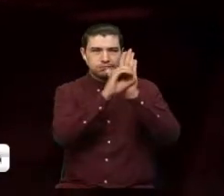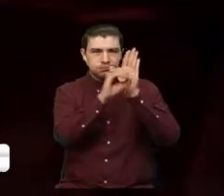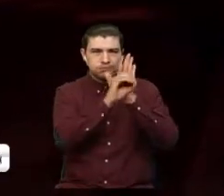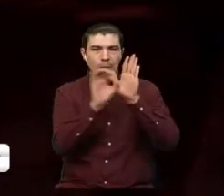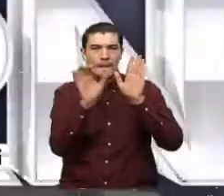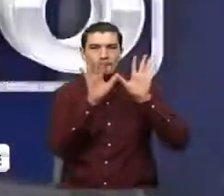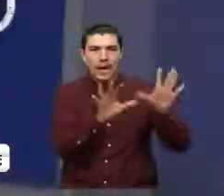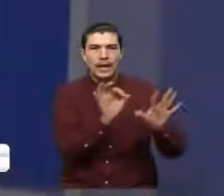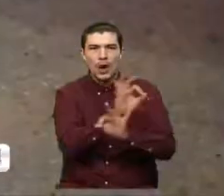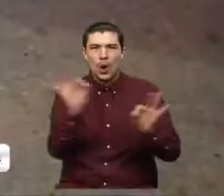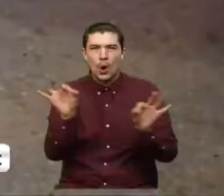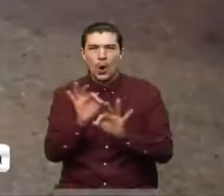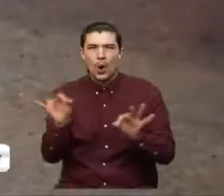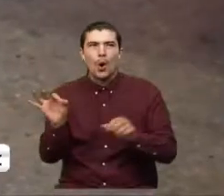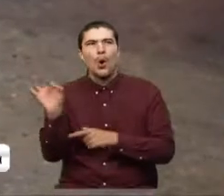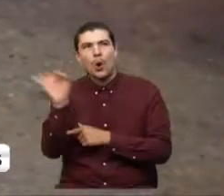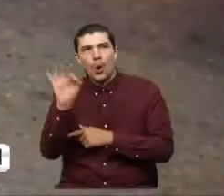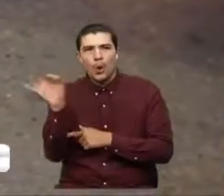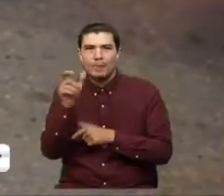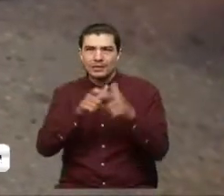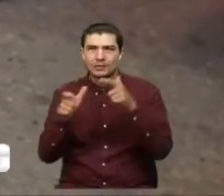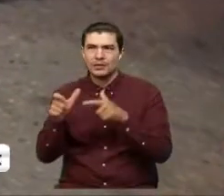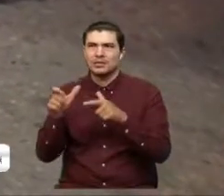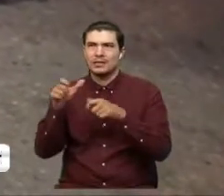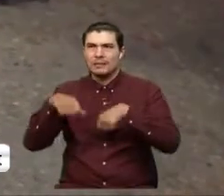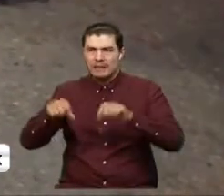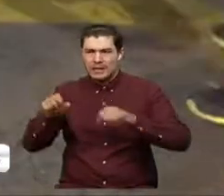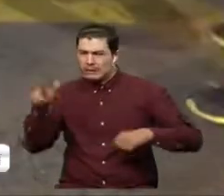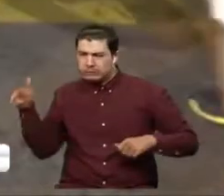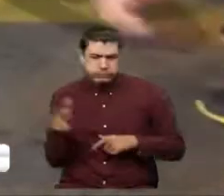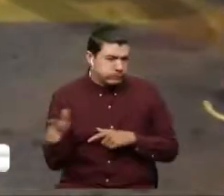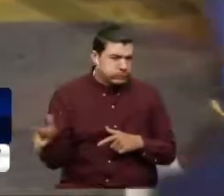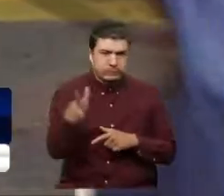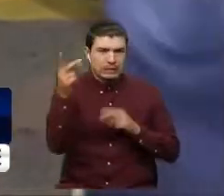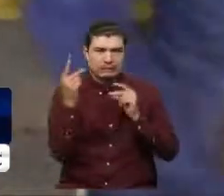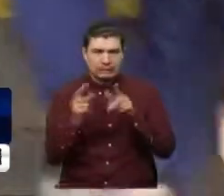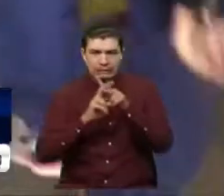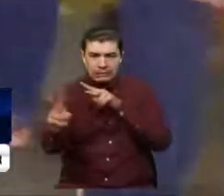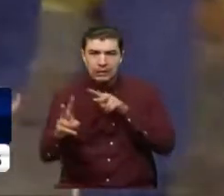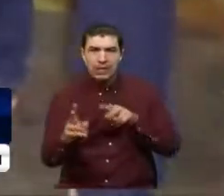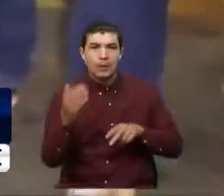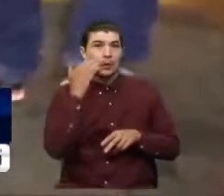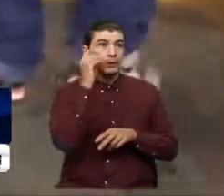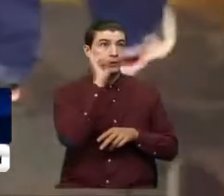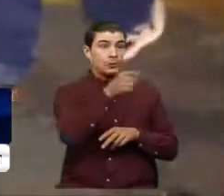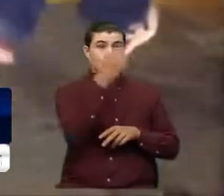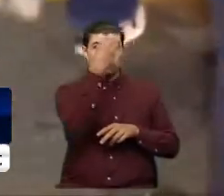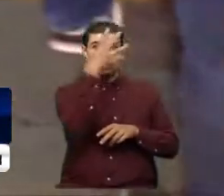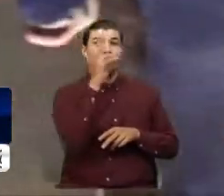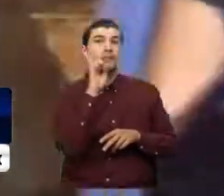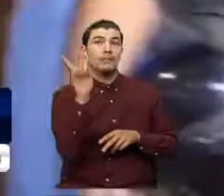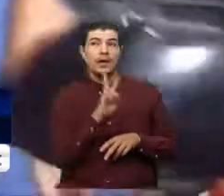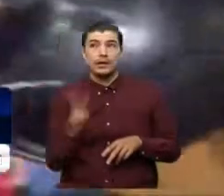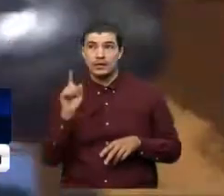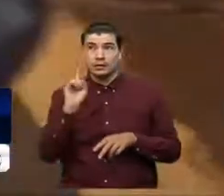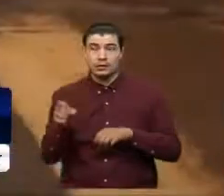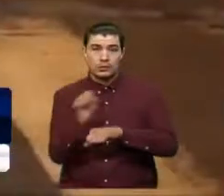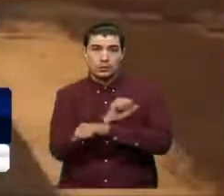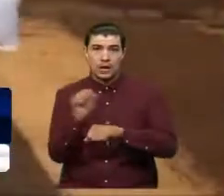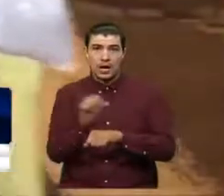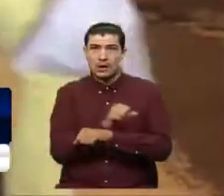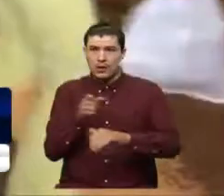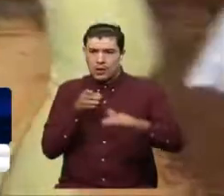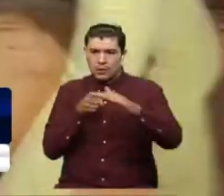de velocidad en la carta 27 con calle 56 al momento de hacer cambios semáforo a luz verde los vehículos de la carrera